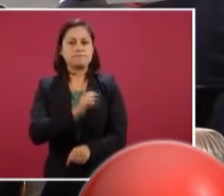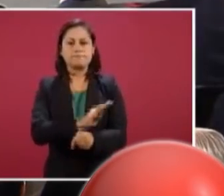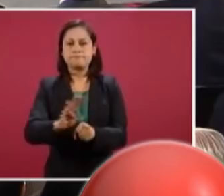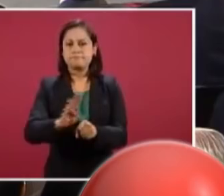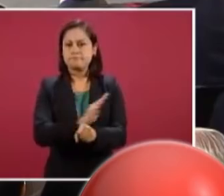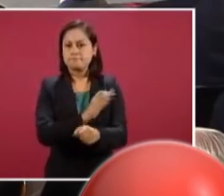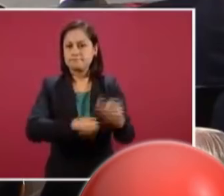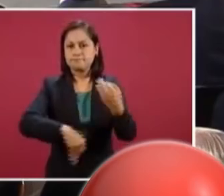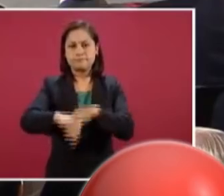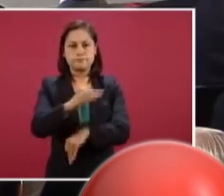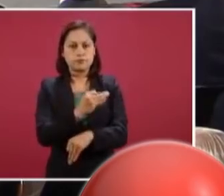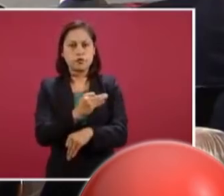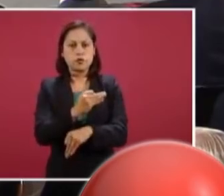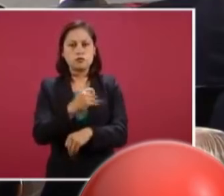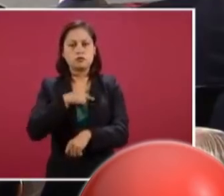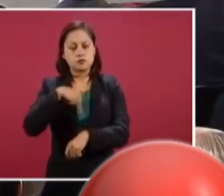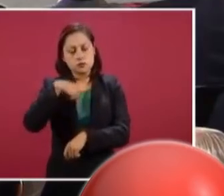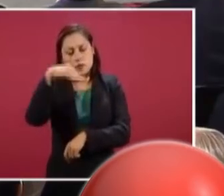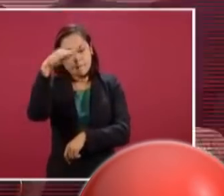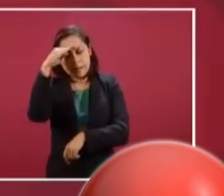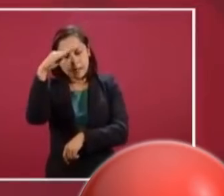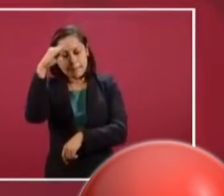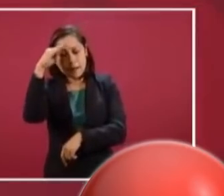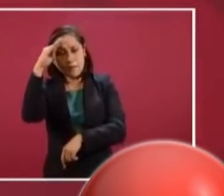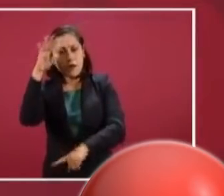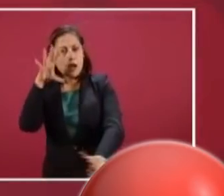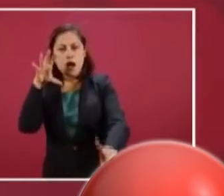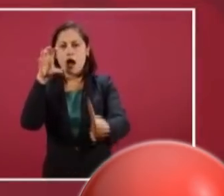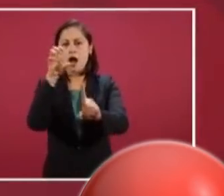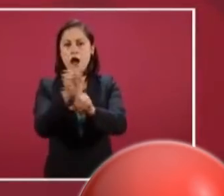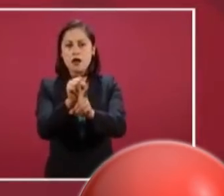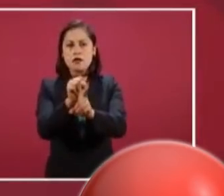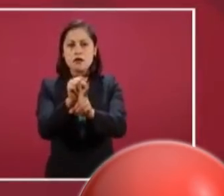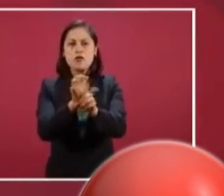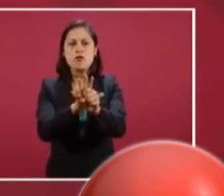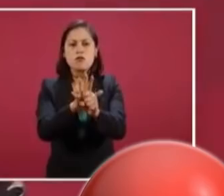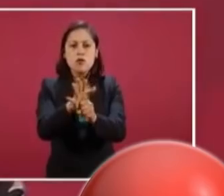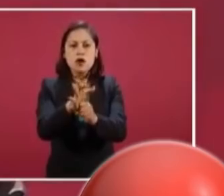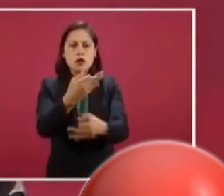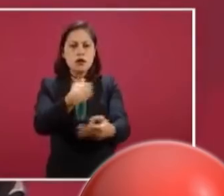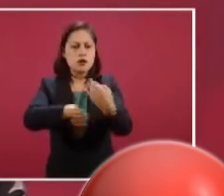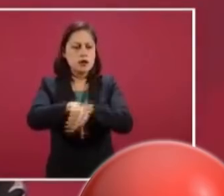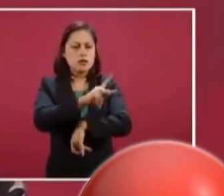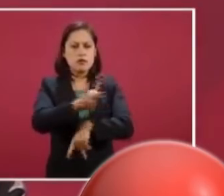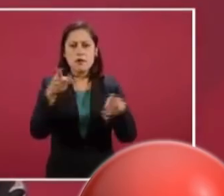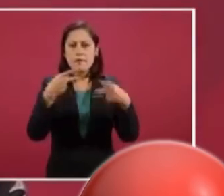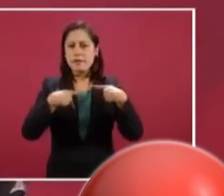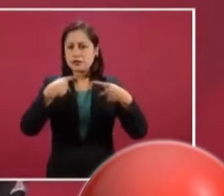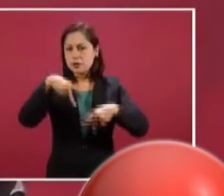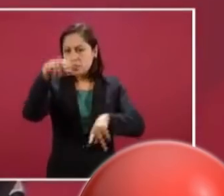siempre el que todos los mexicanos